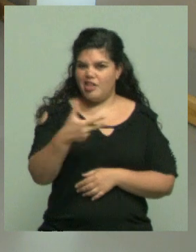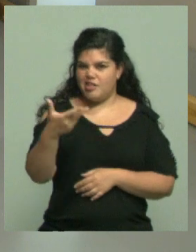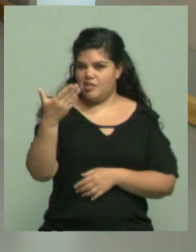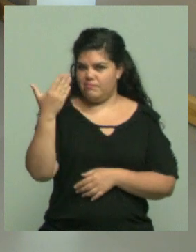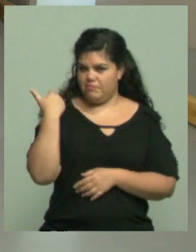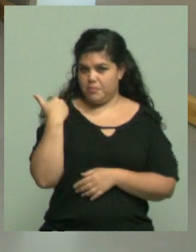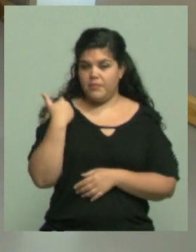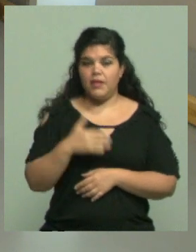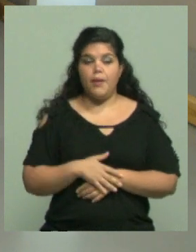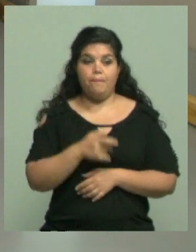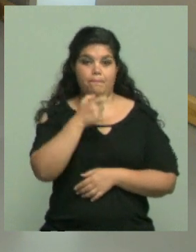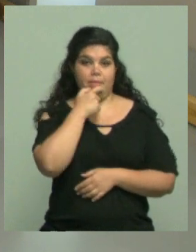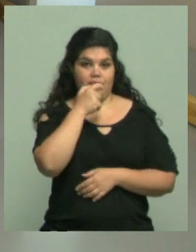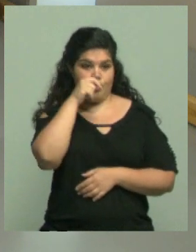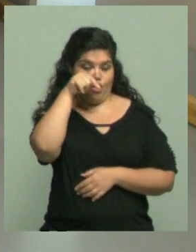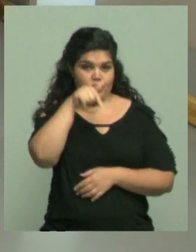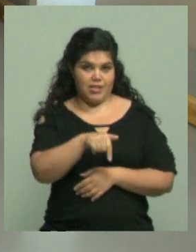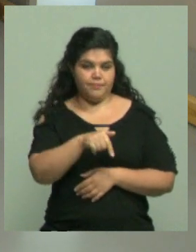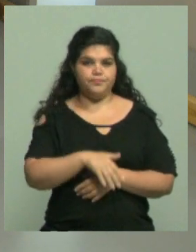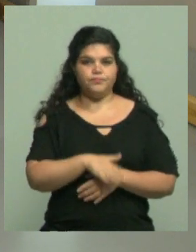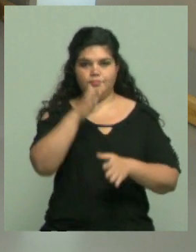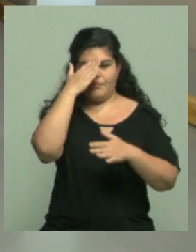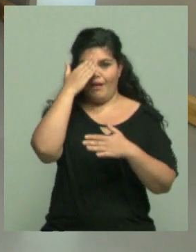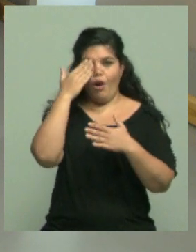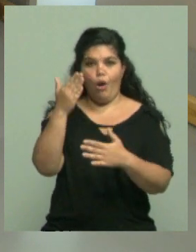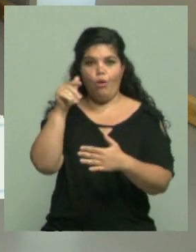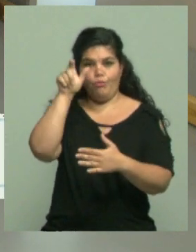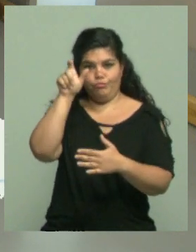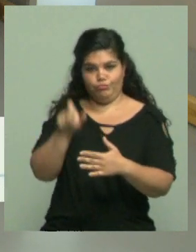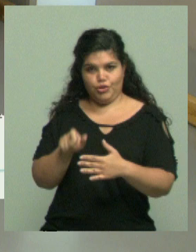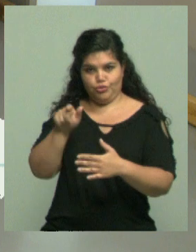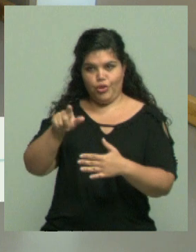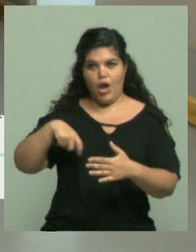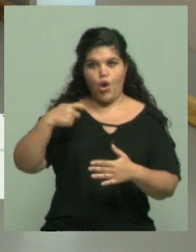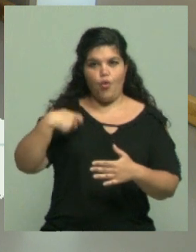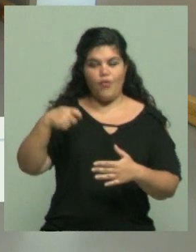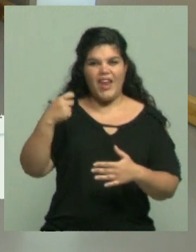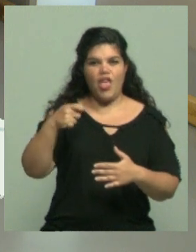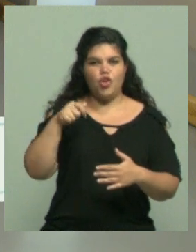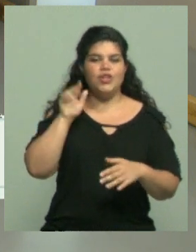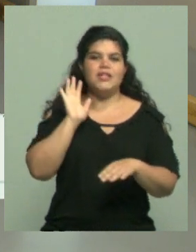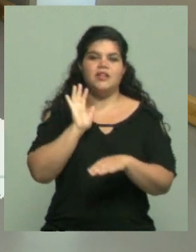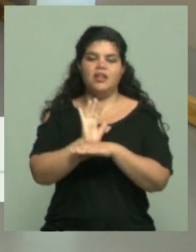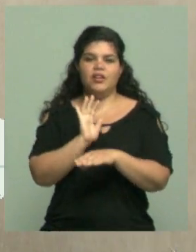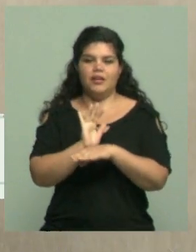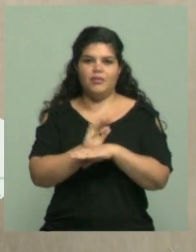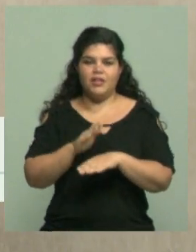de Mendoza en donde se reconocía que al jubilado se le debía pagar movilidad en base a inflación. Esto es